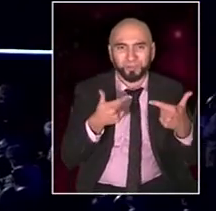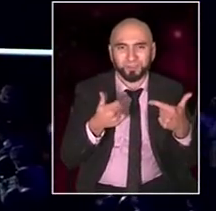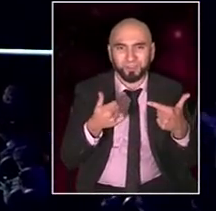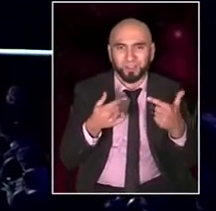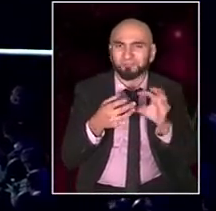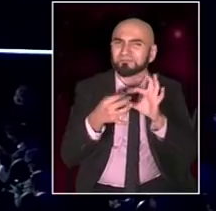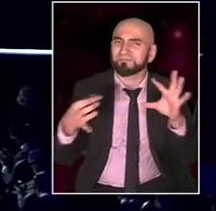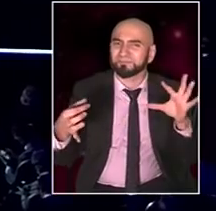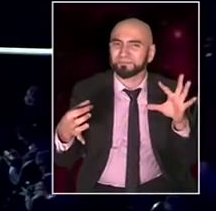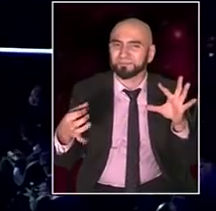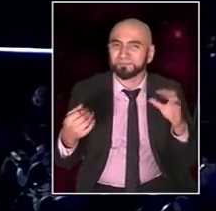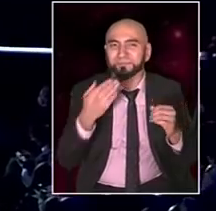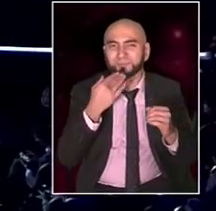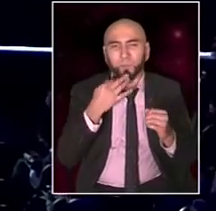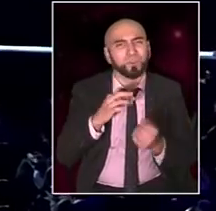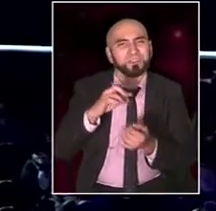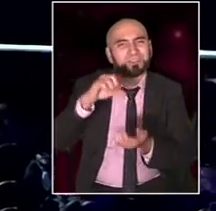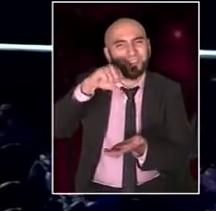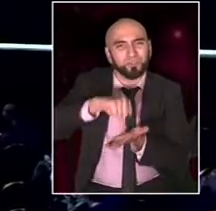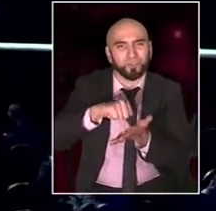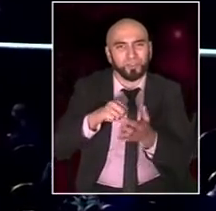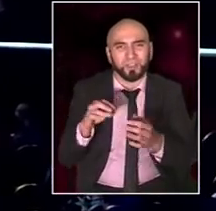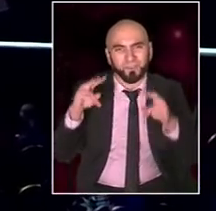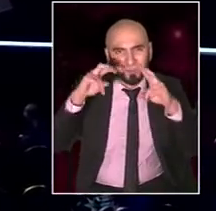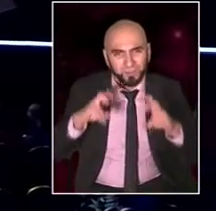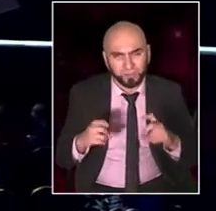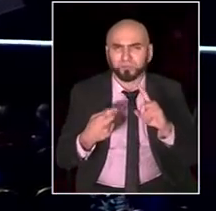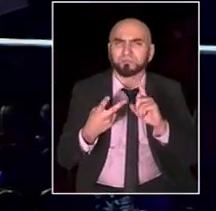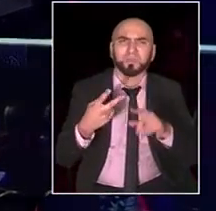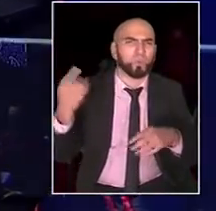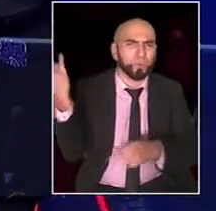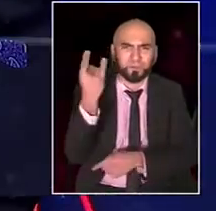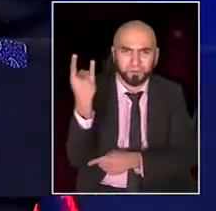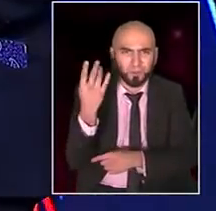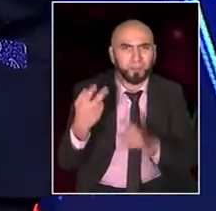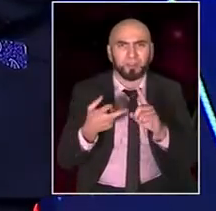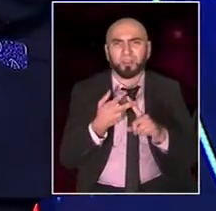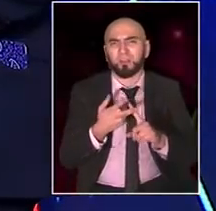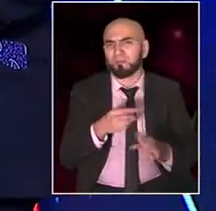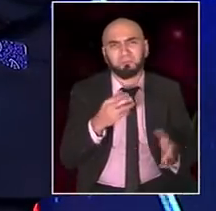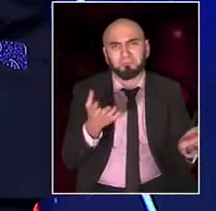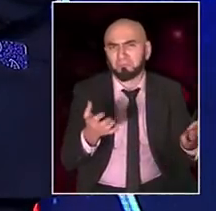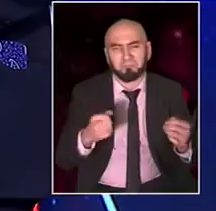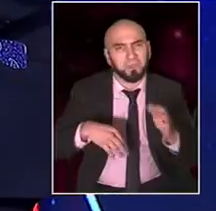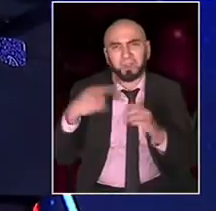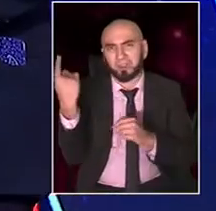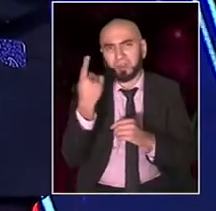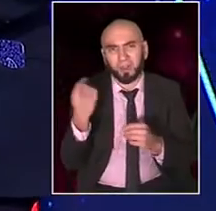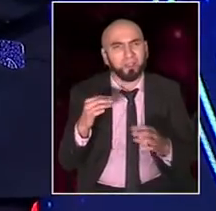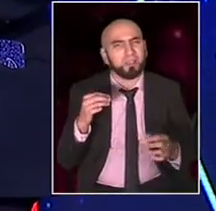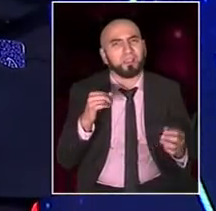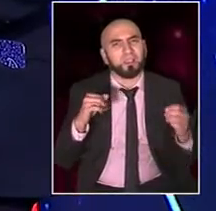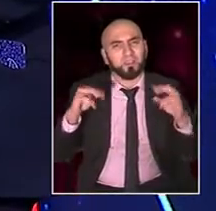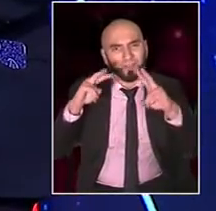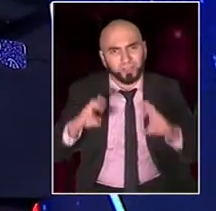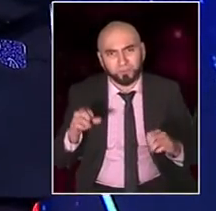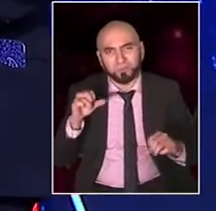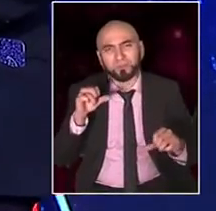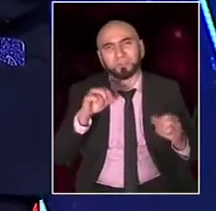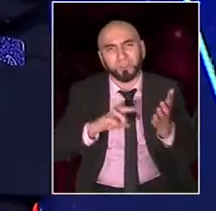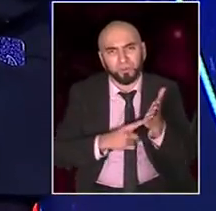que tiene lugar en los centros de investigación, las universidades y los polos de generación de ciencia y tecnología pocas veces